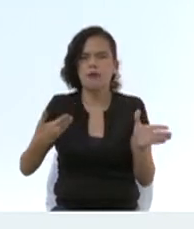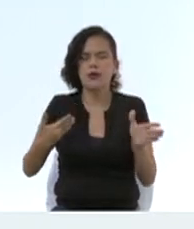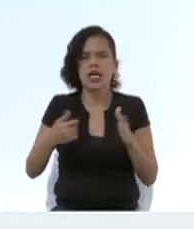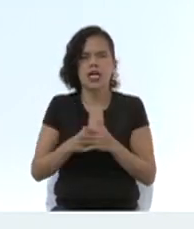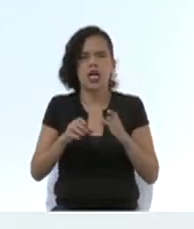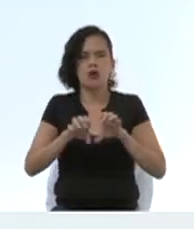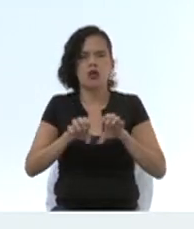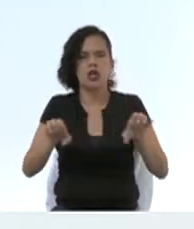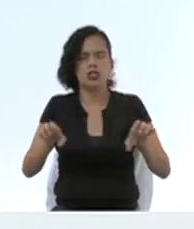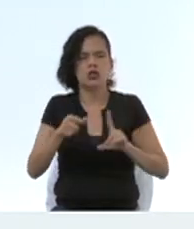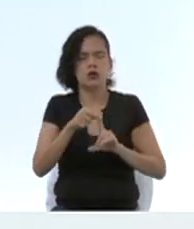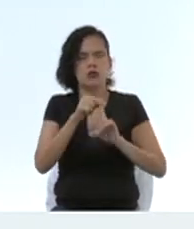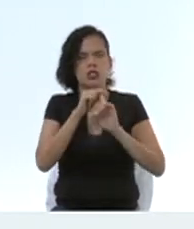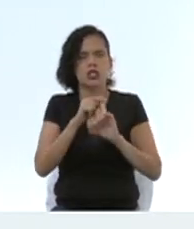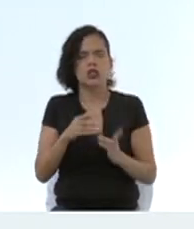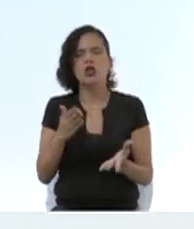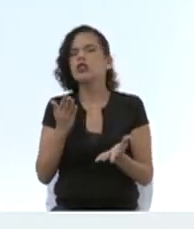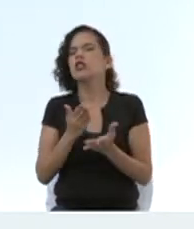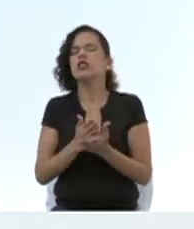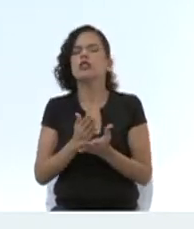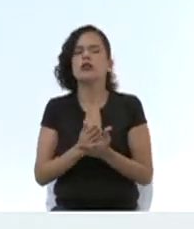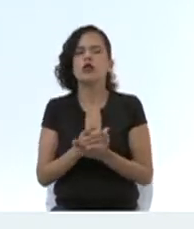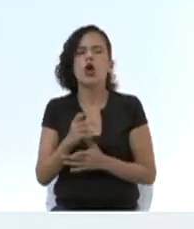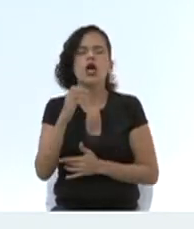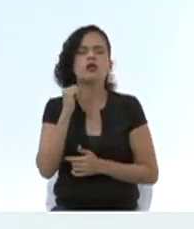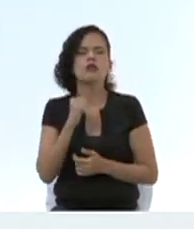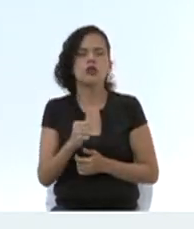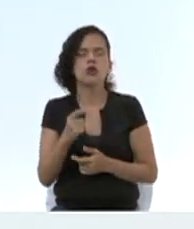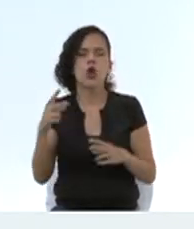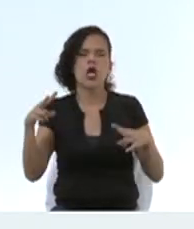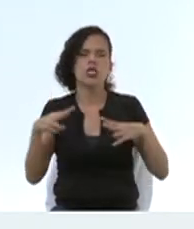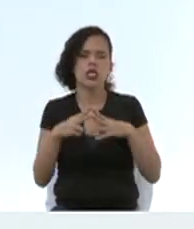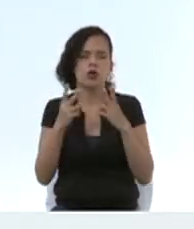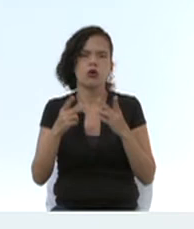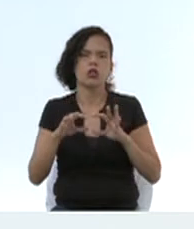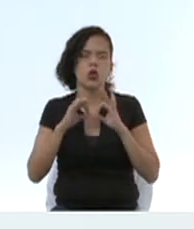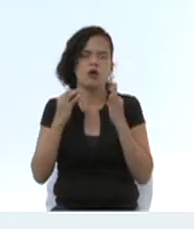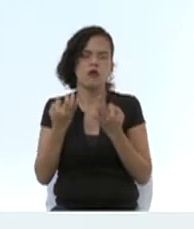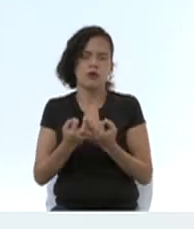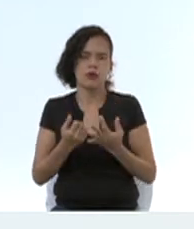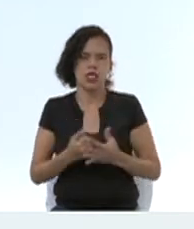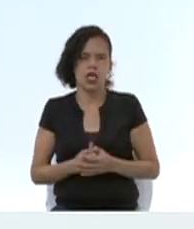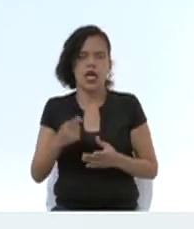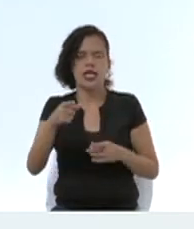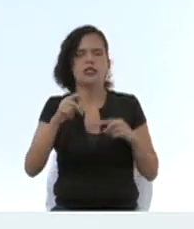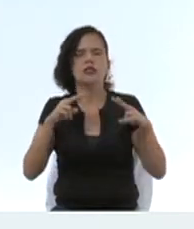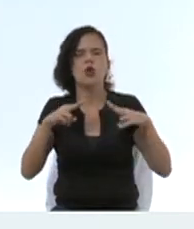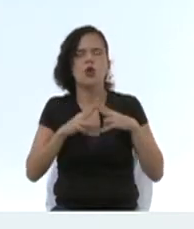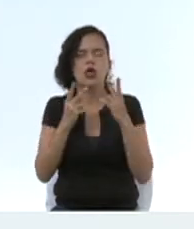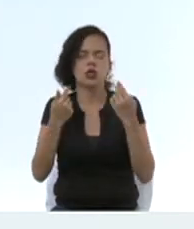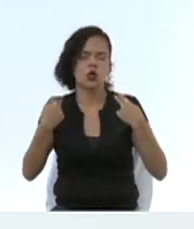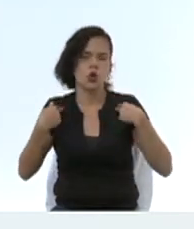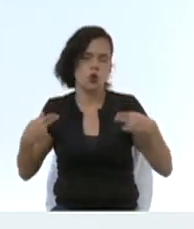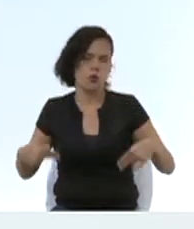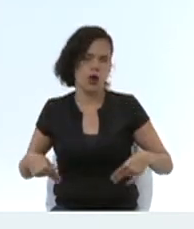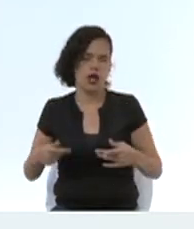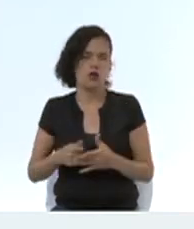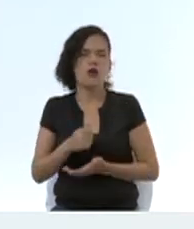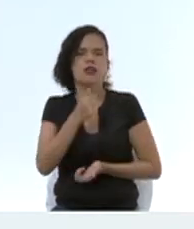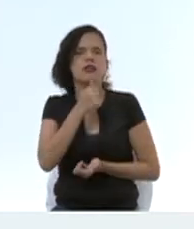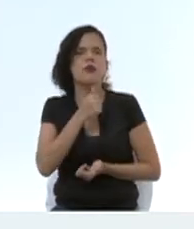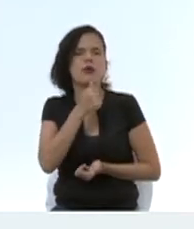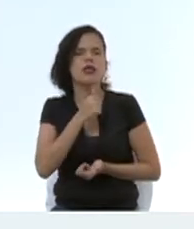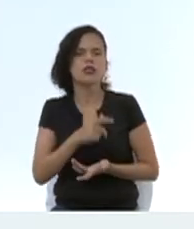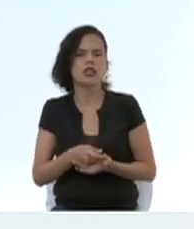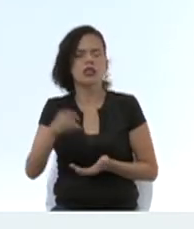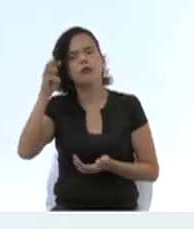modalidad de educación especial, donde ciertamente nos garantizó ese encuentro con la familia, ese encuentro humano, esa paciencia